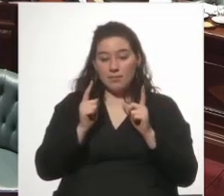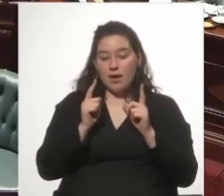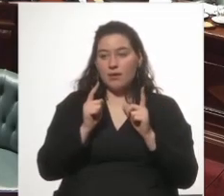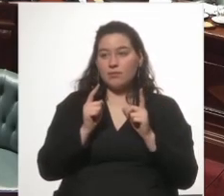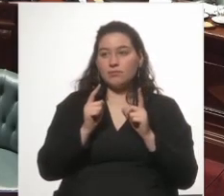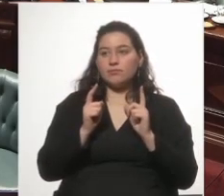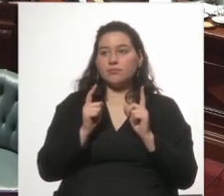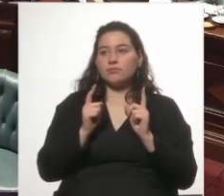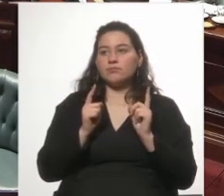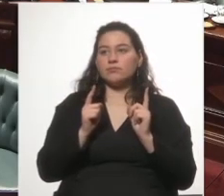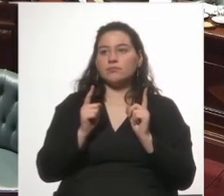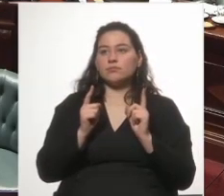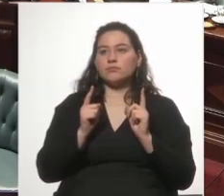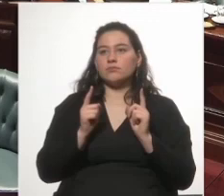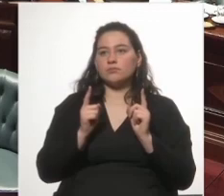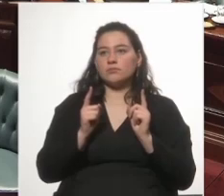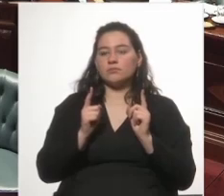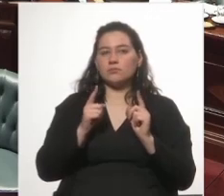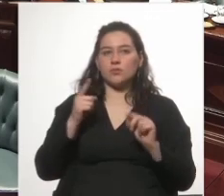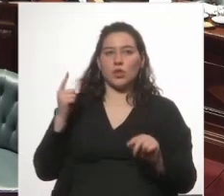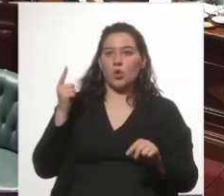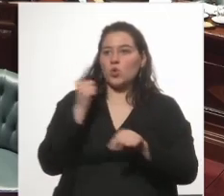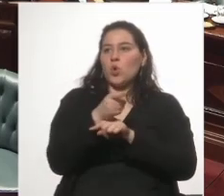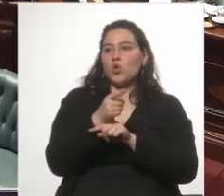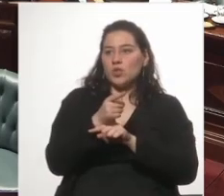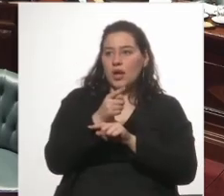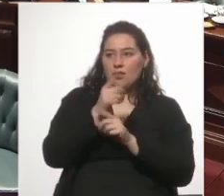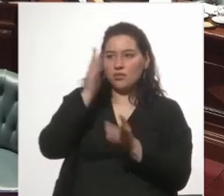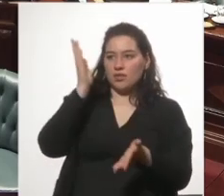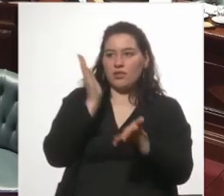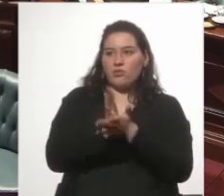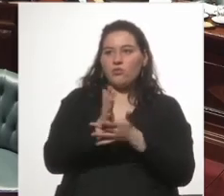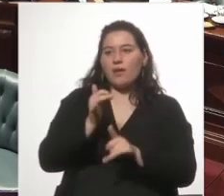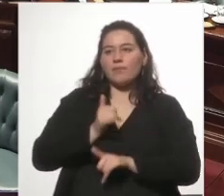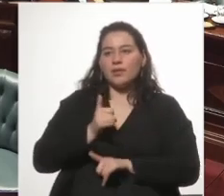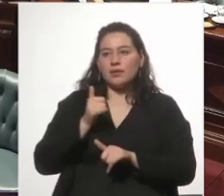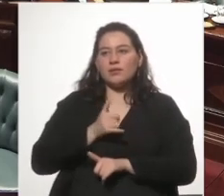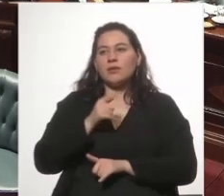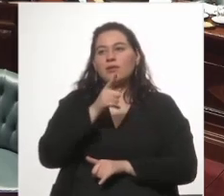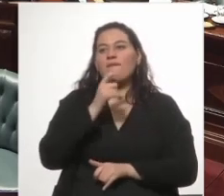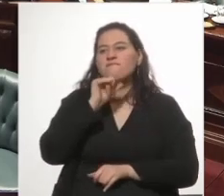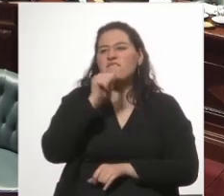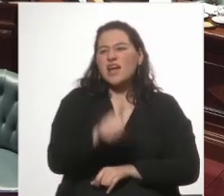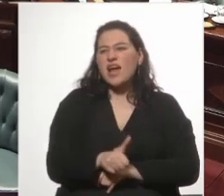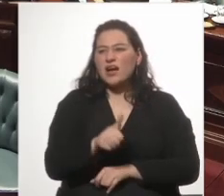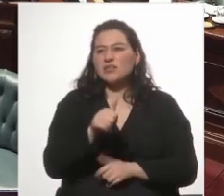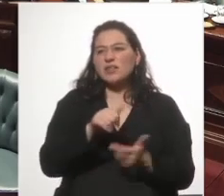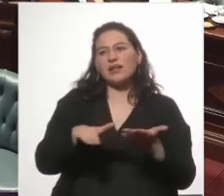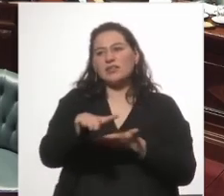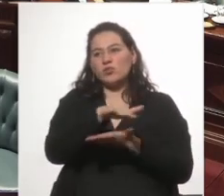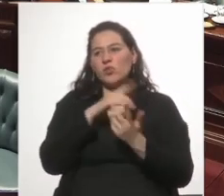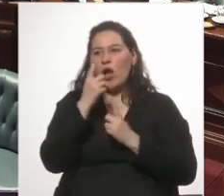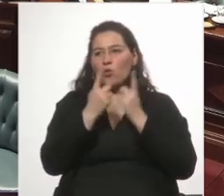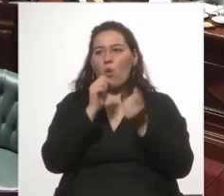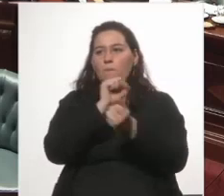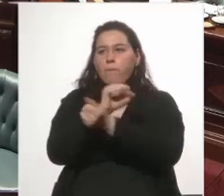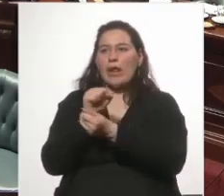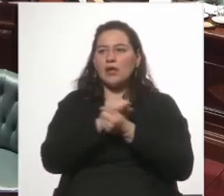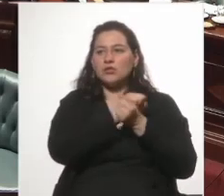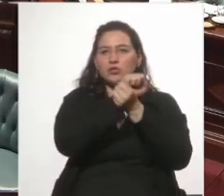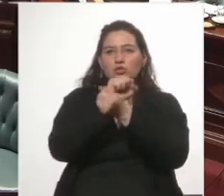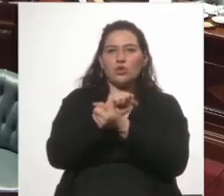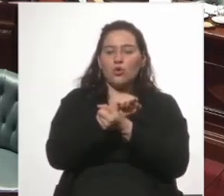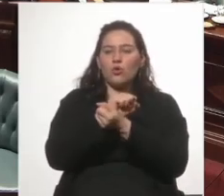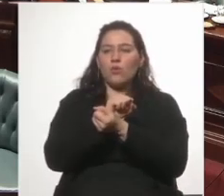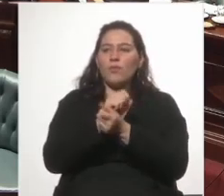de incuestionable oposición a la dictadura militar cuestiona como de venganza la situación de determinados presos por la